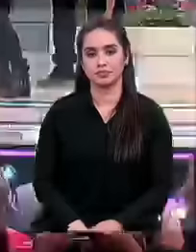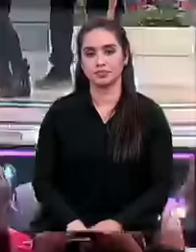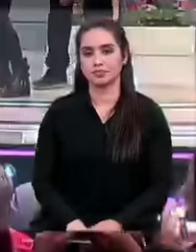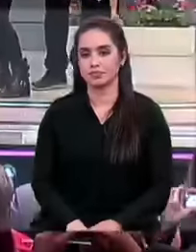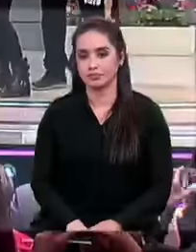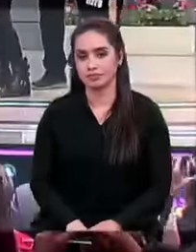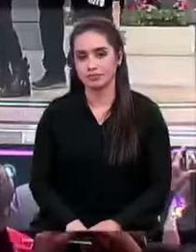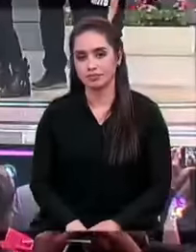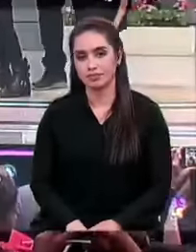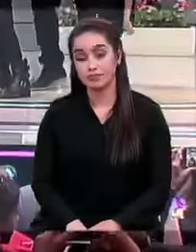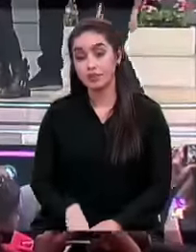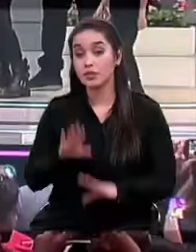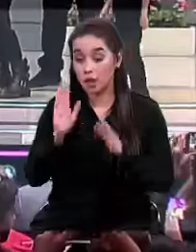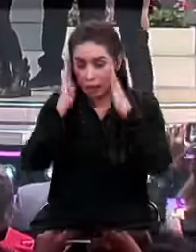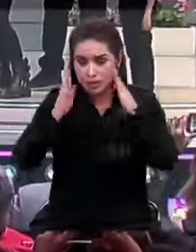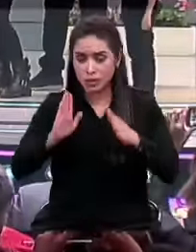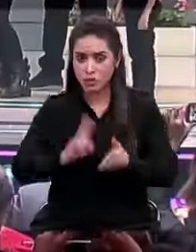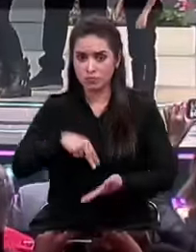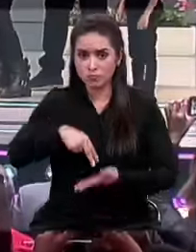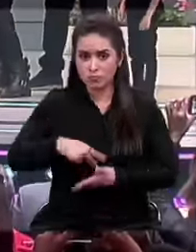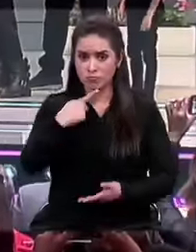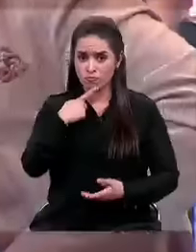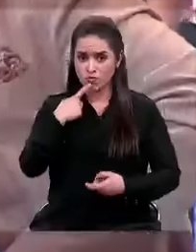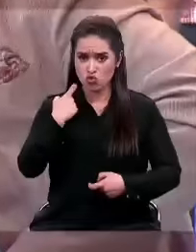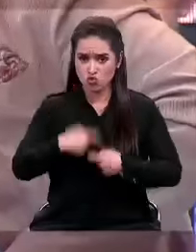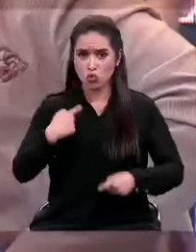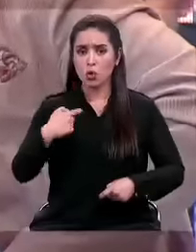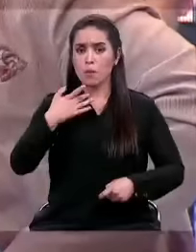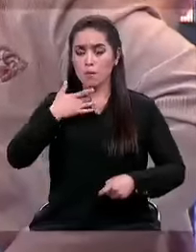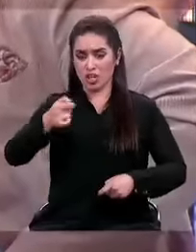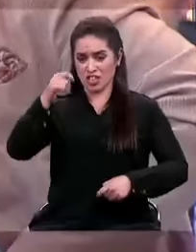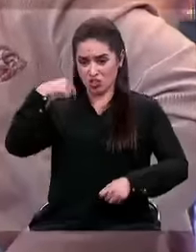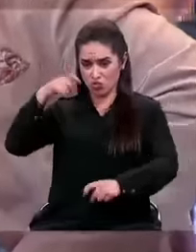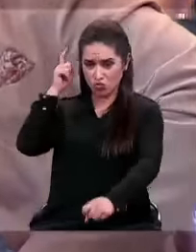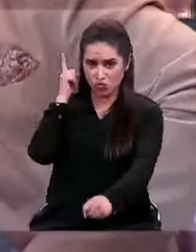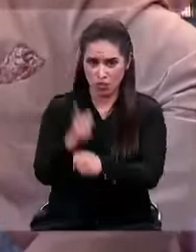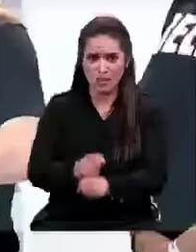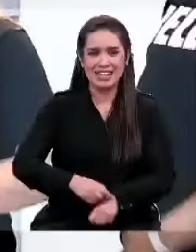Calmaditos. Atención firme, porque aquí el que manda y el que mando soy yo.